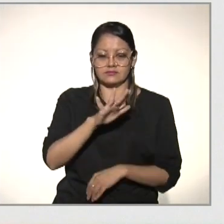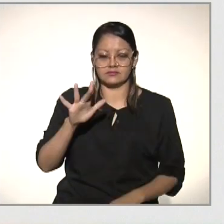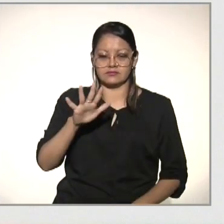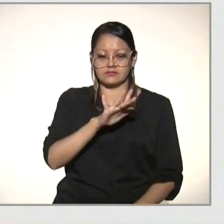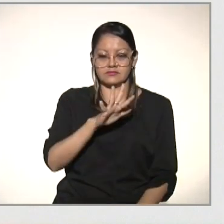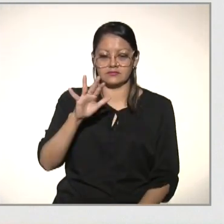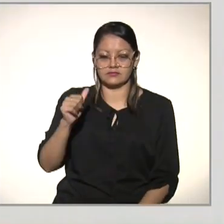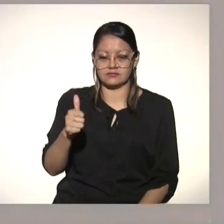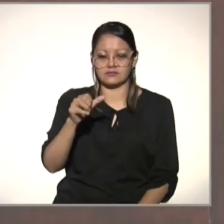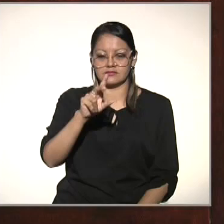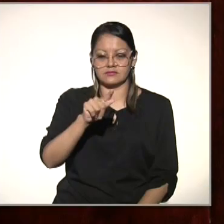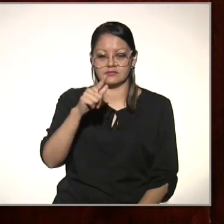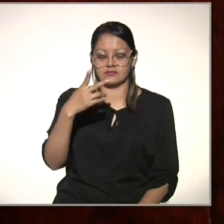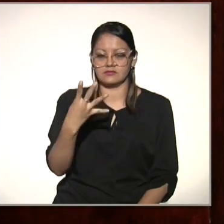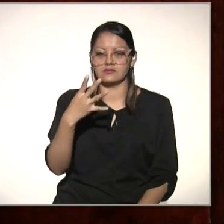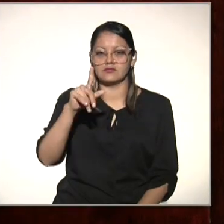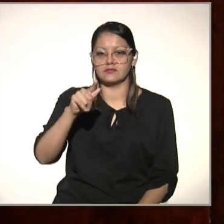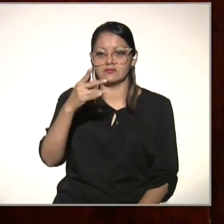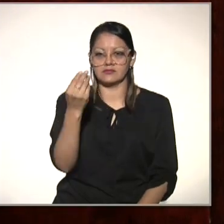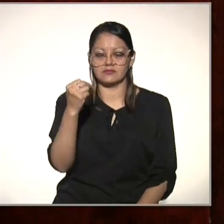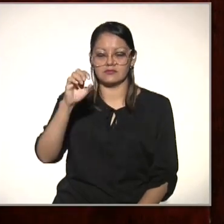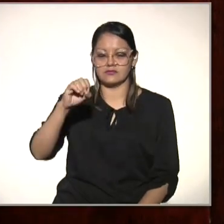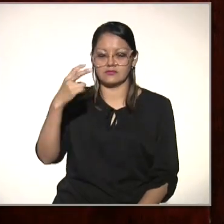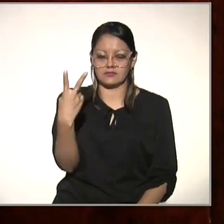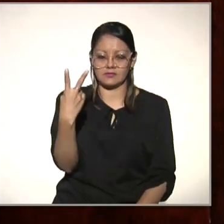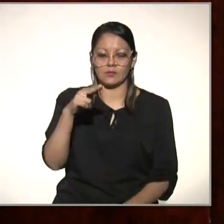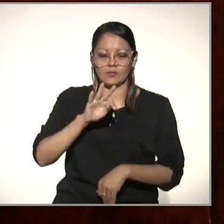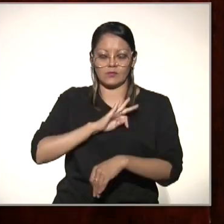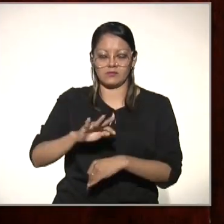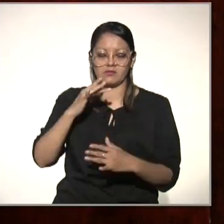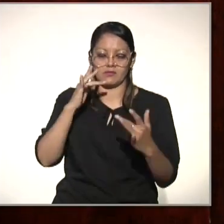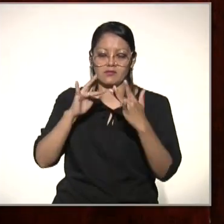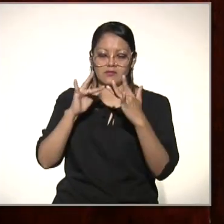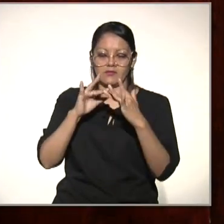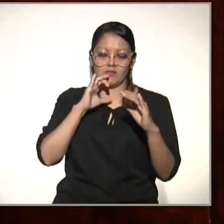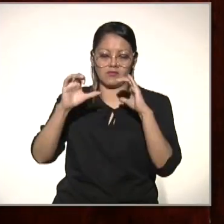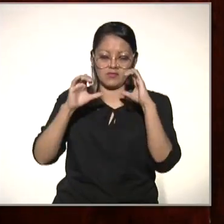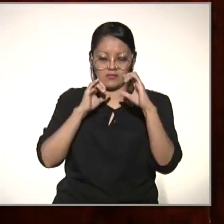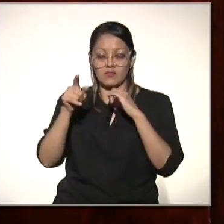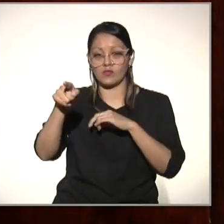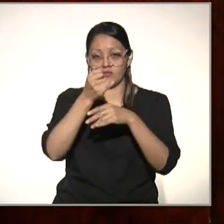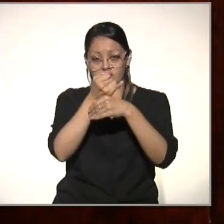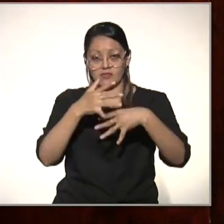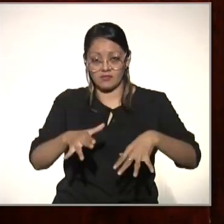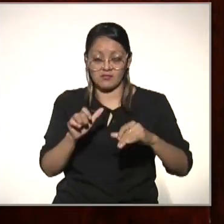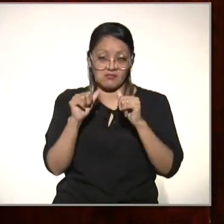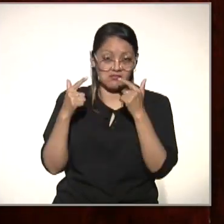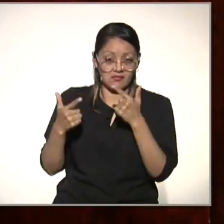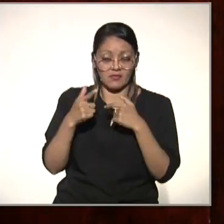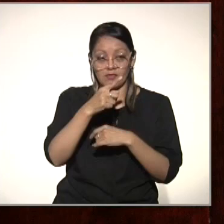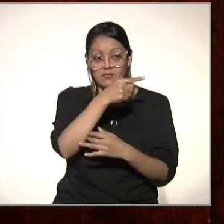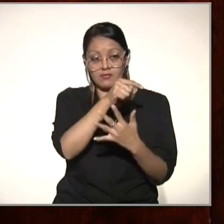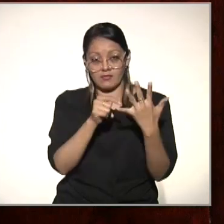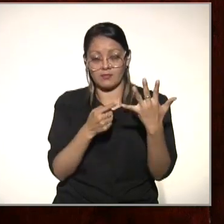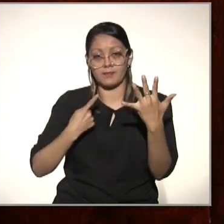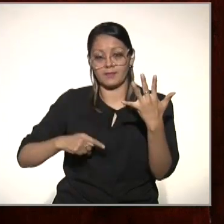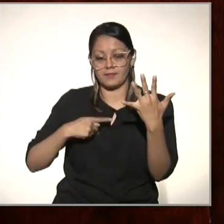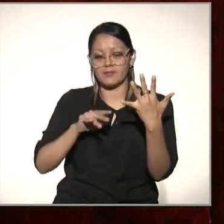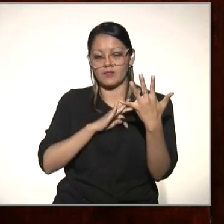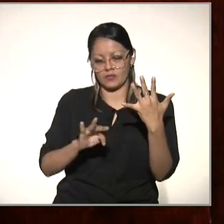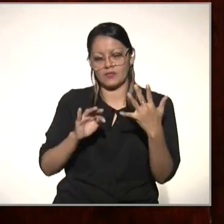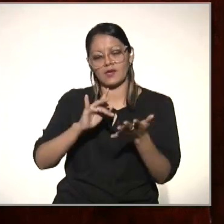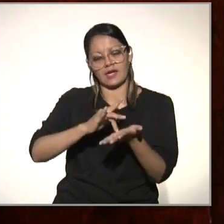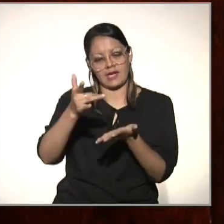56 74 79 02, el número al que pueden comunicarse si cuentan con cualquier información de cualquiera de estas 5 personas. Se